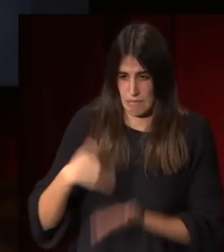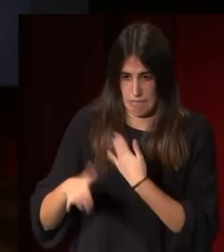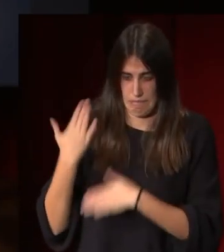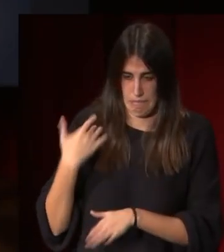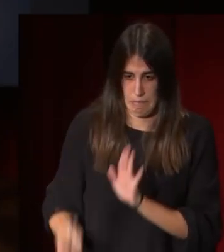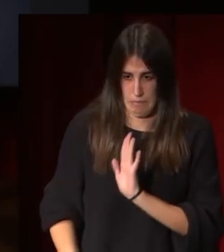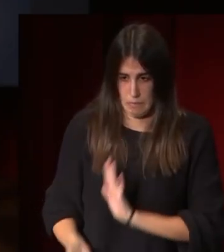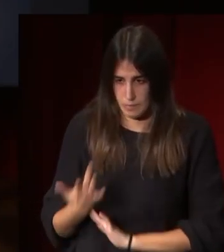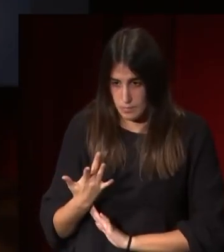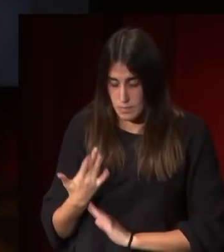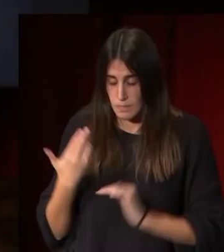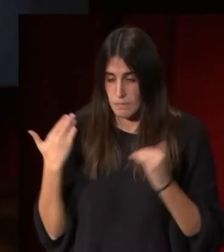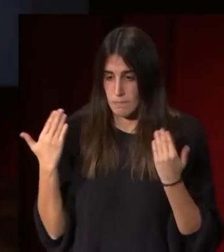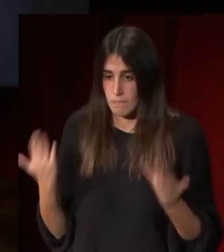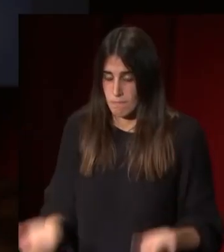y